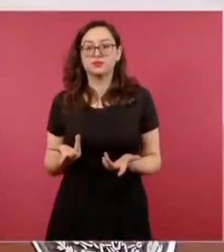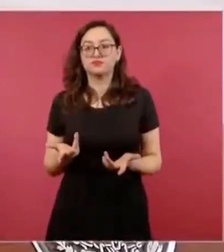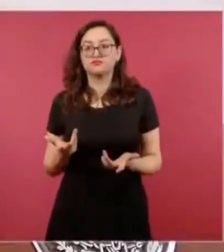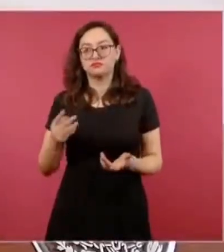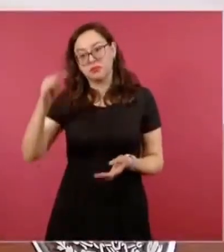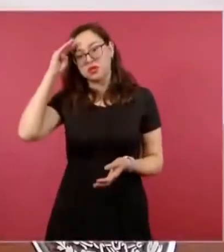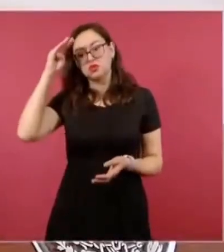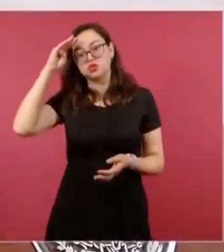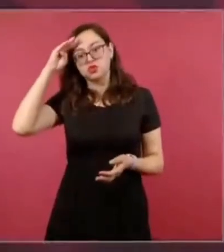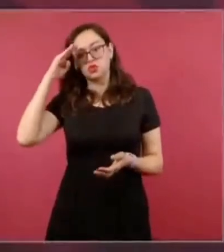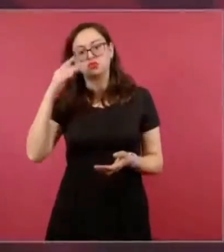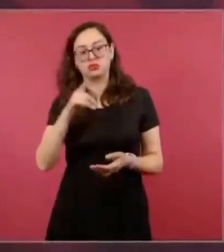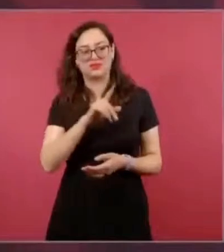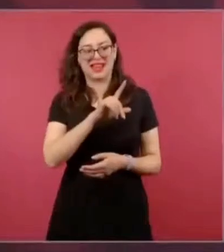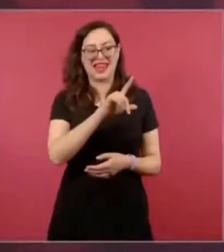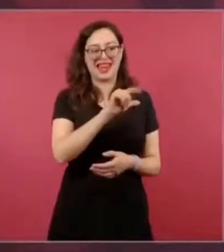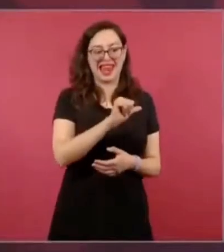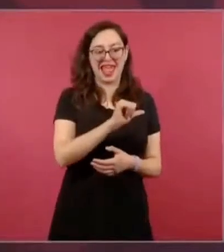Jornada.